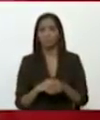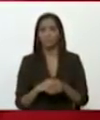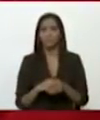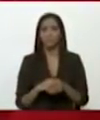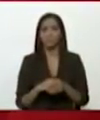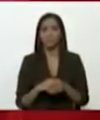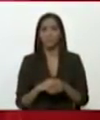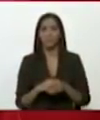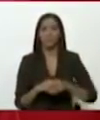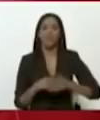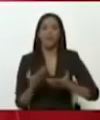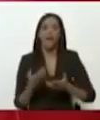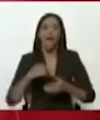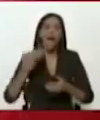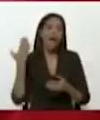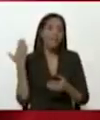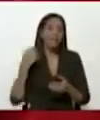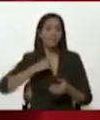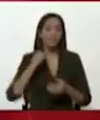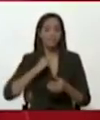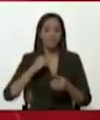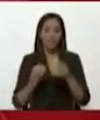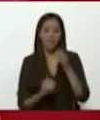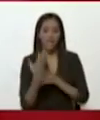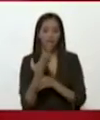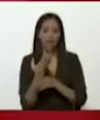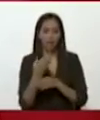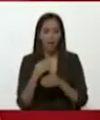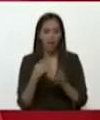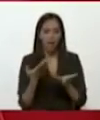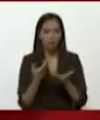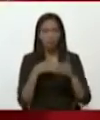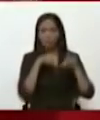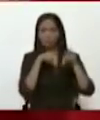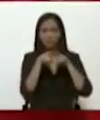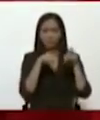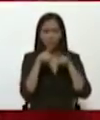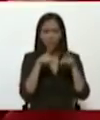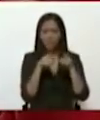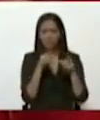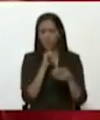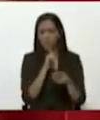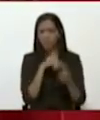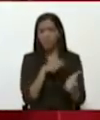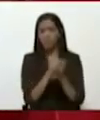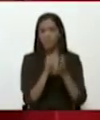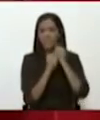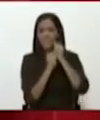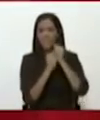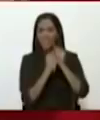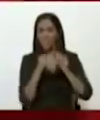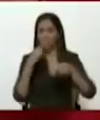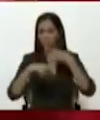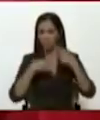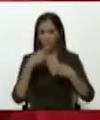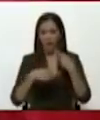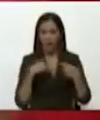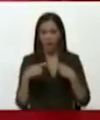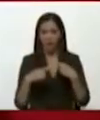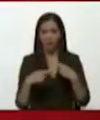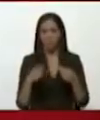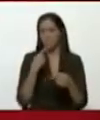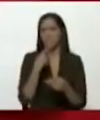La DC creaba una matriz de información sobre los líderes de izquierda. Y decía,